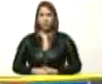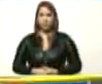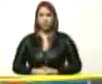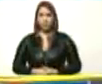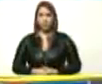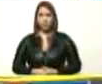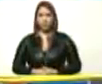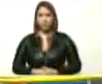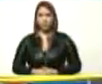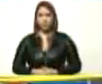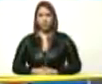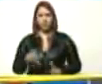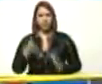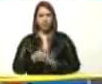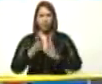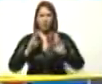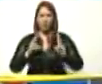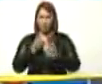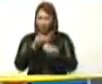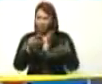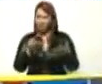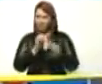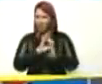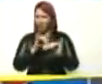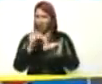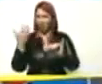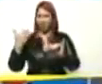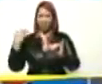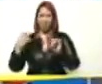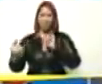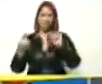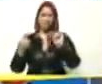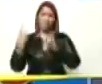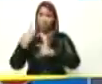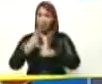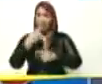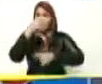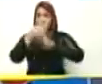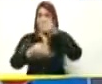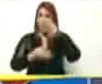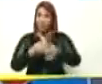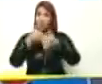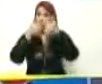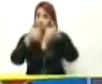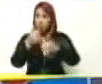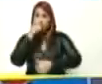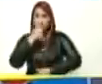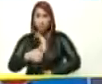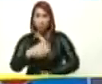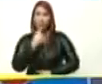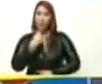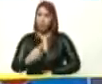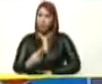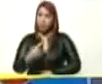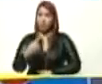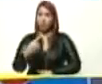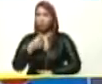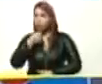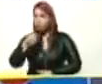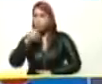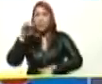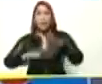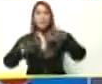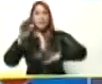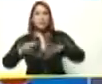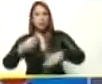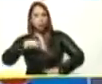ya sobre este tema, ustedes han debatido, este tema, hay que explicárselo, muy bien al pueblo, yo le decía a Ramonet, a pesar